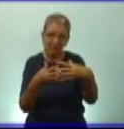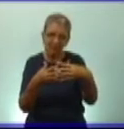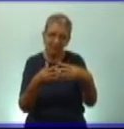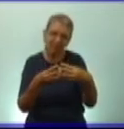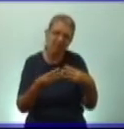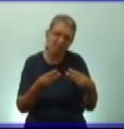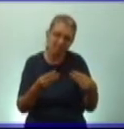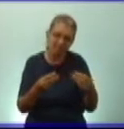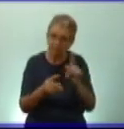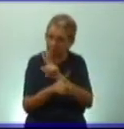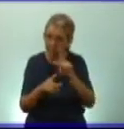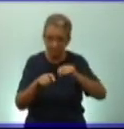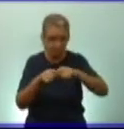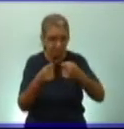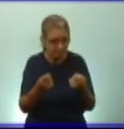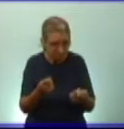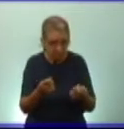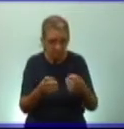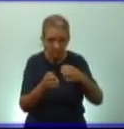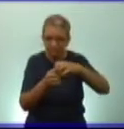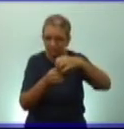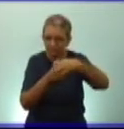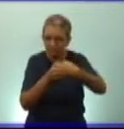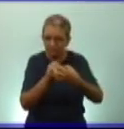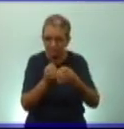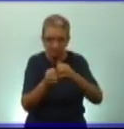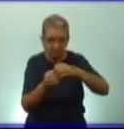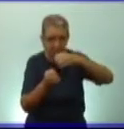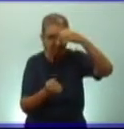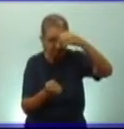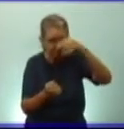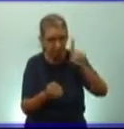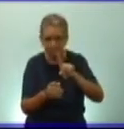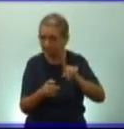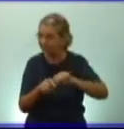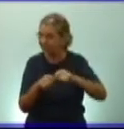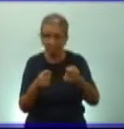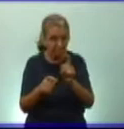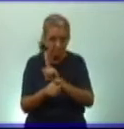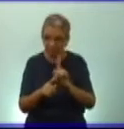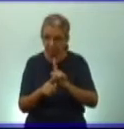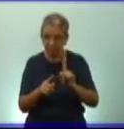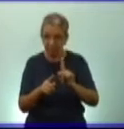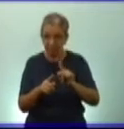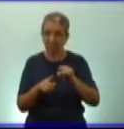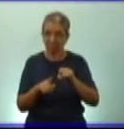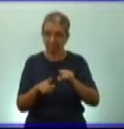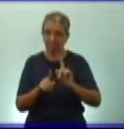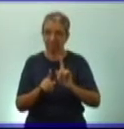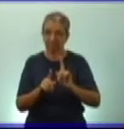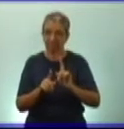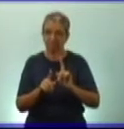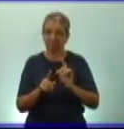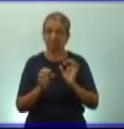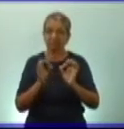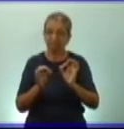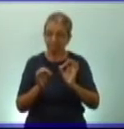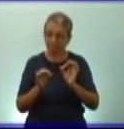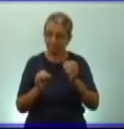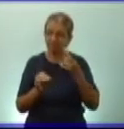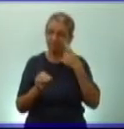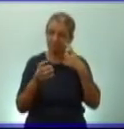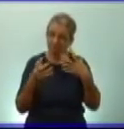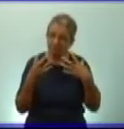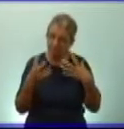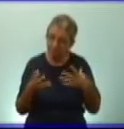débiles, pero nunca se rompe el enlace covalente polar, que es un enlace entre átomos, ¿verdad? Por eso es que estas sustancias,